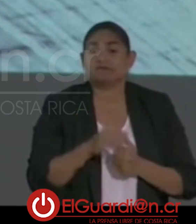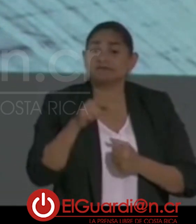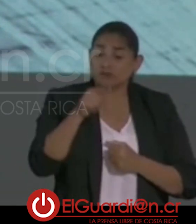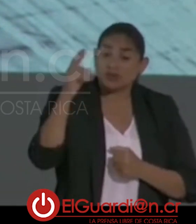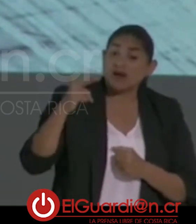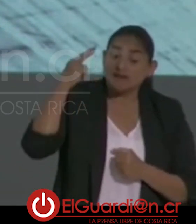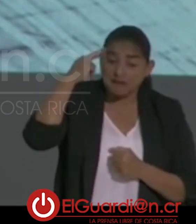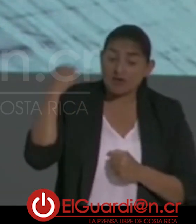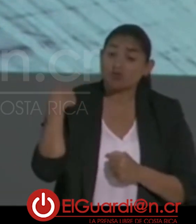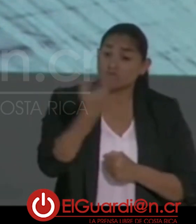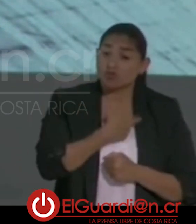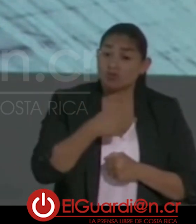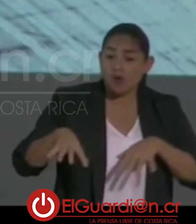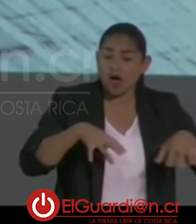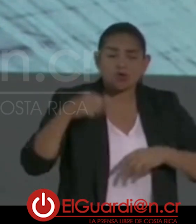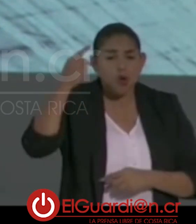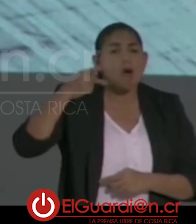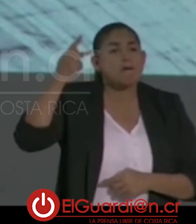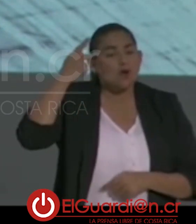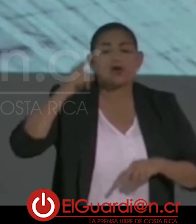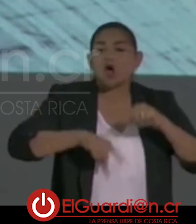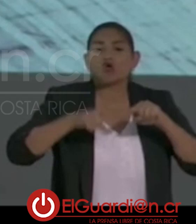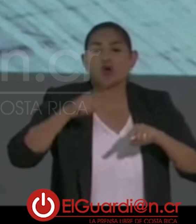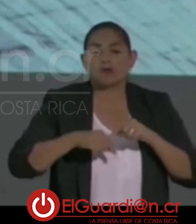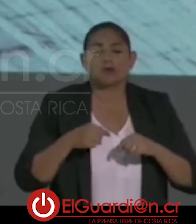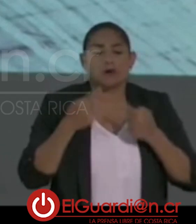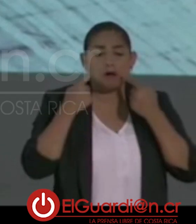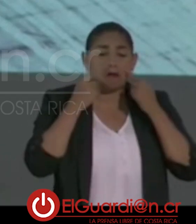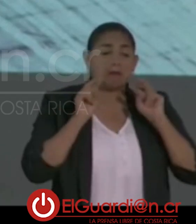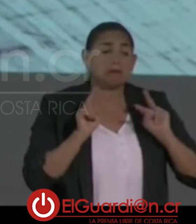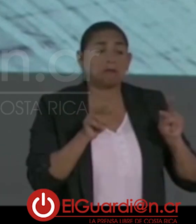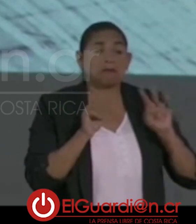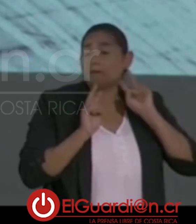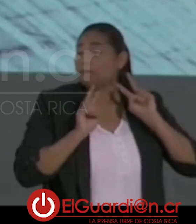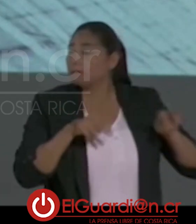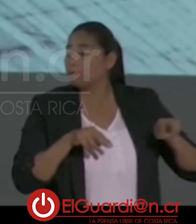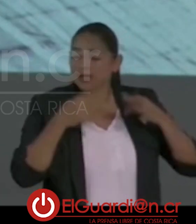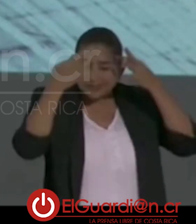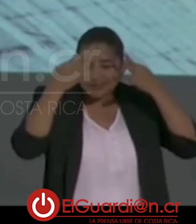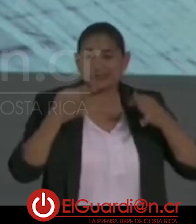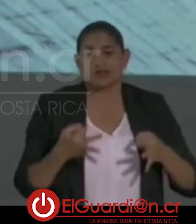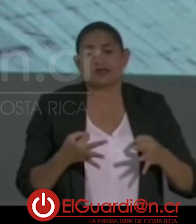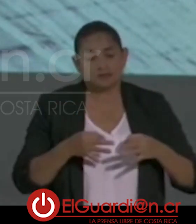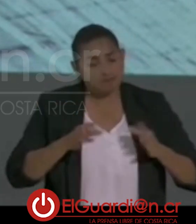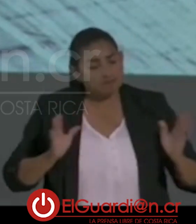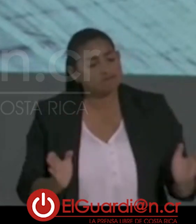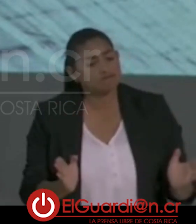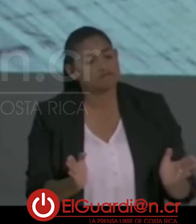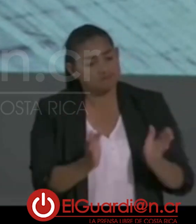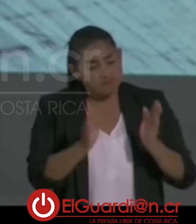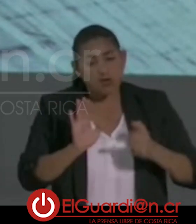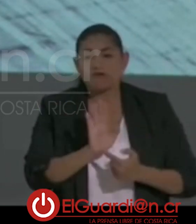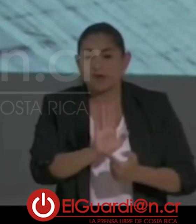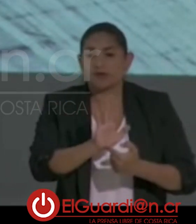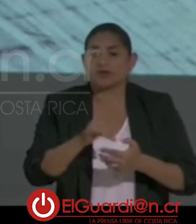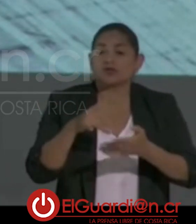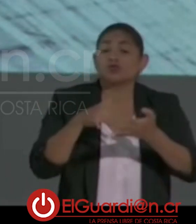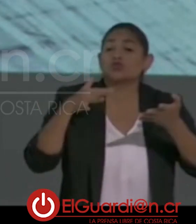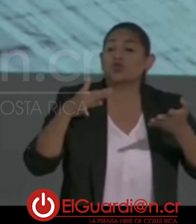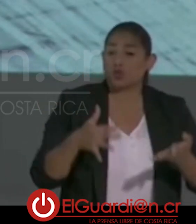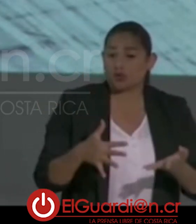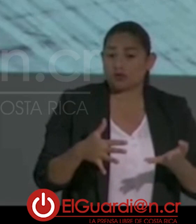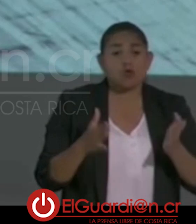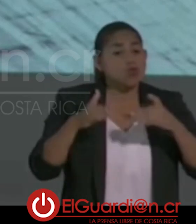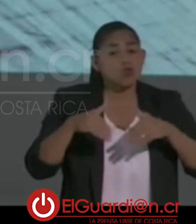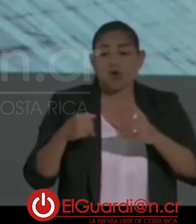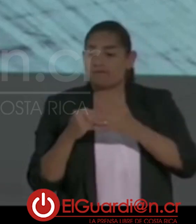es por eso que como acto político no podemos dejar pasar desapercibido que decidimos impulsado por la representación estudiantil